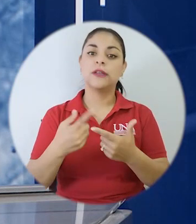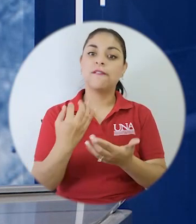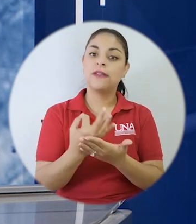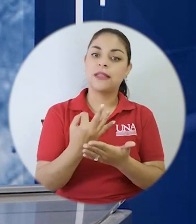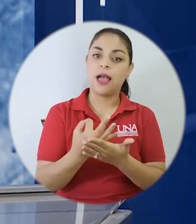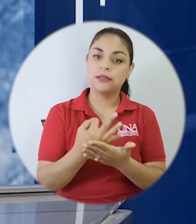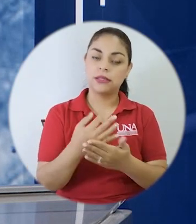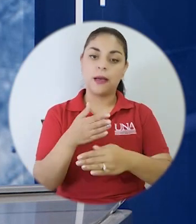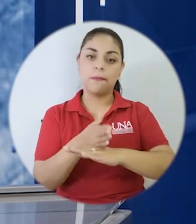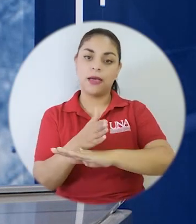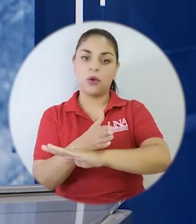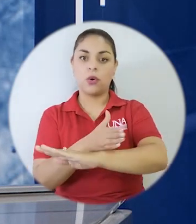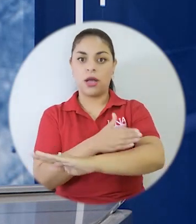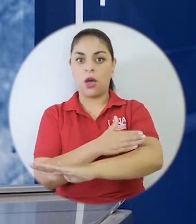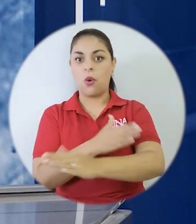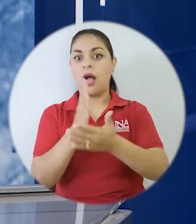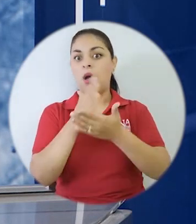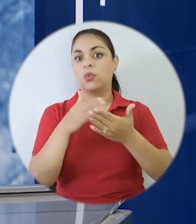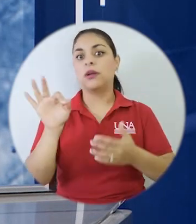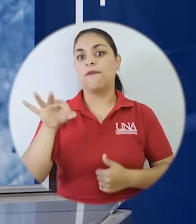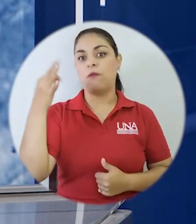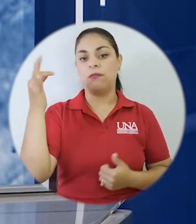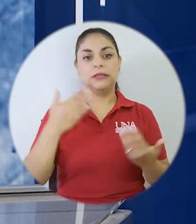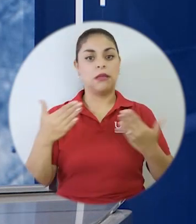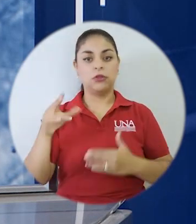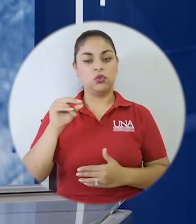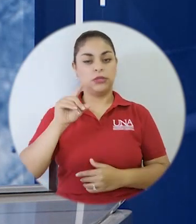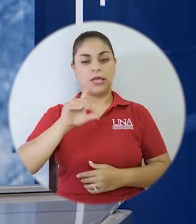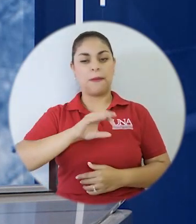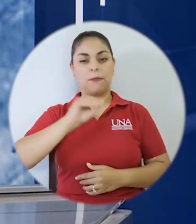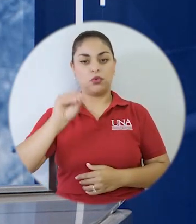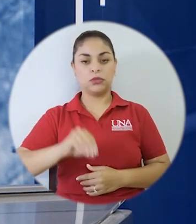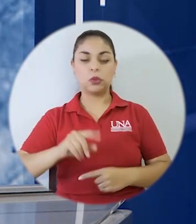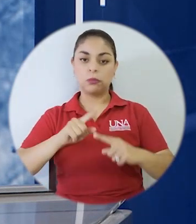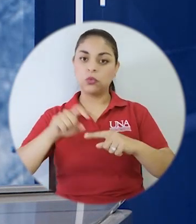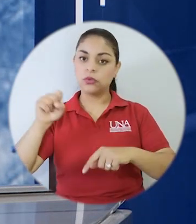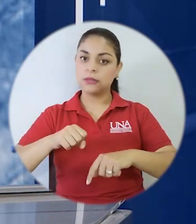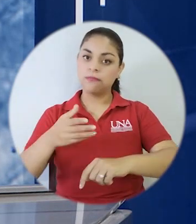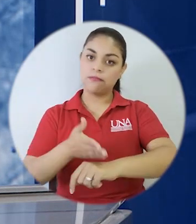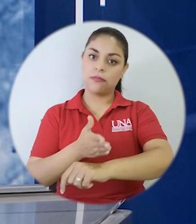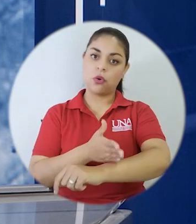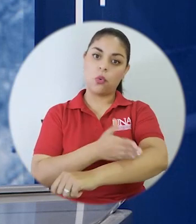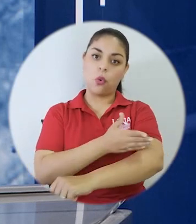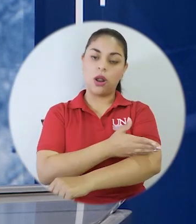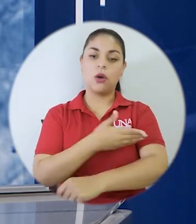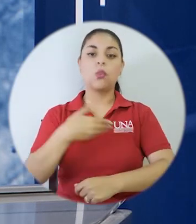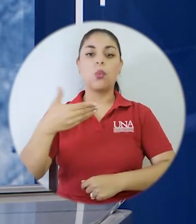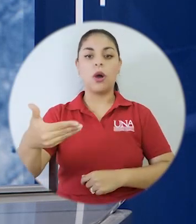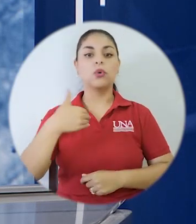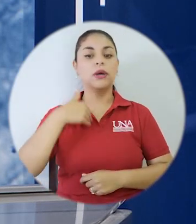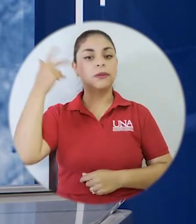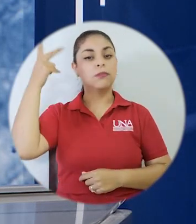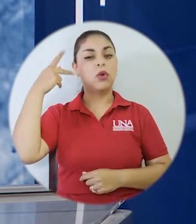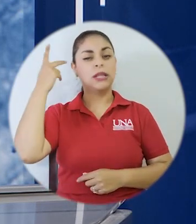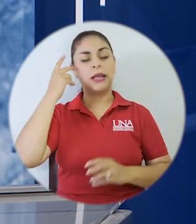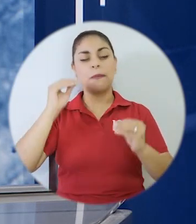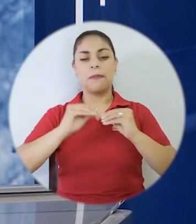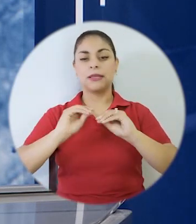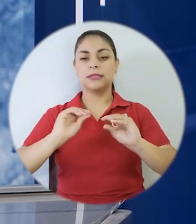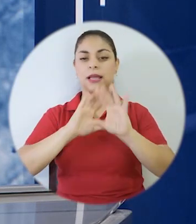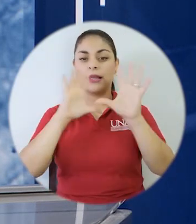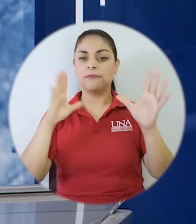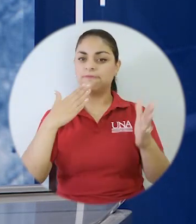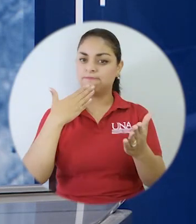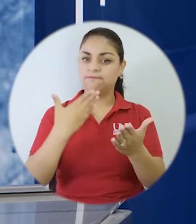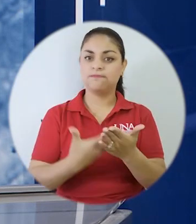las finanzas han mejorado de alguna forma, tal vez no, ¿verdad?, al 100%, pero sí ha habido un grado de mejora cuando hay política